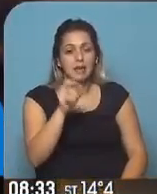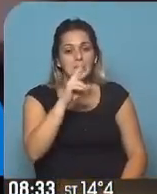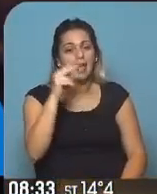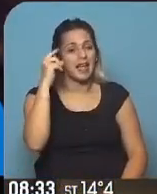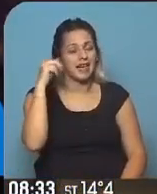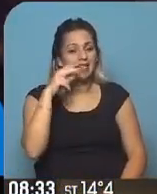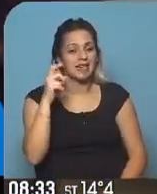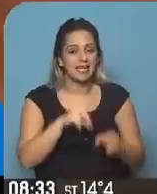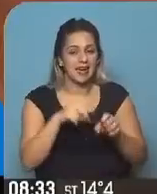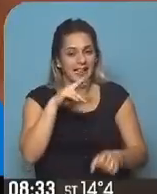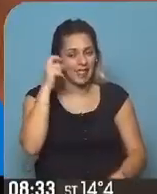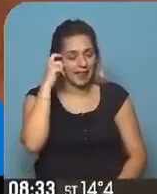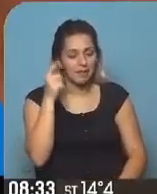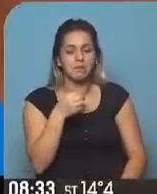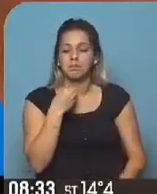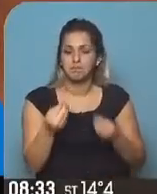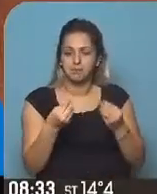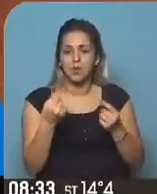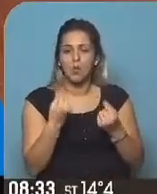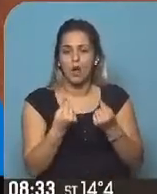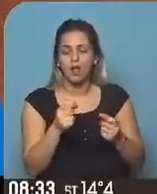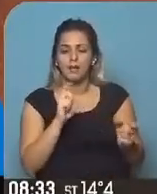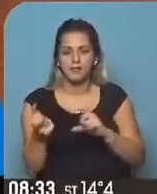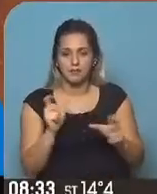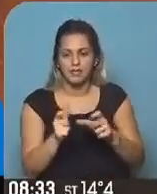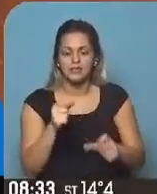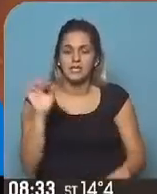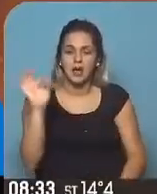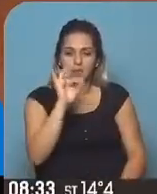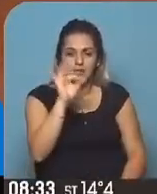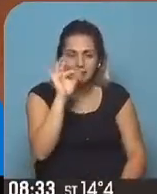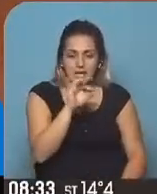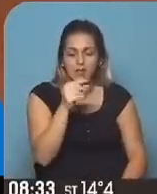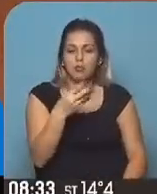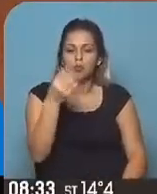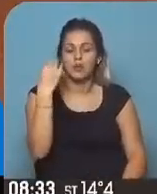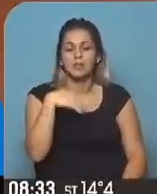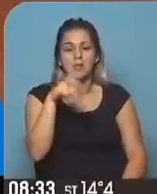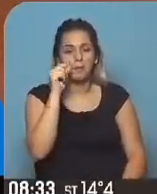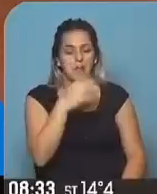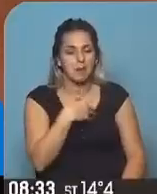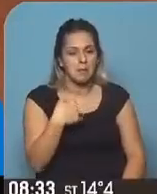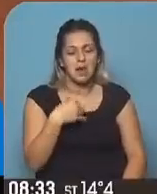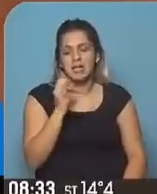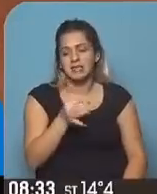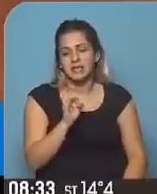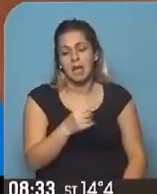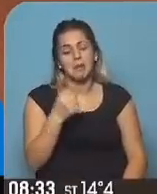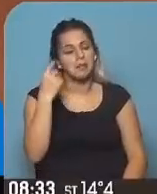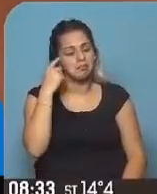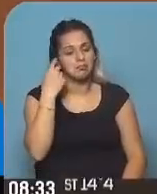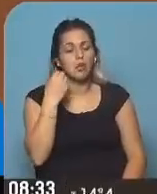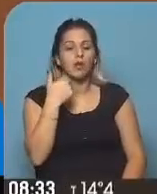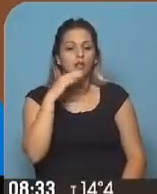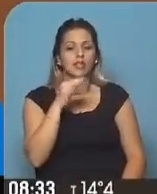estás? Bueno, ¿en qué se diferencia a esta bacteria que muchas veces los papás recibimos como diagnóstico cuando